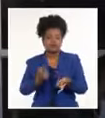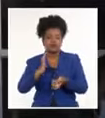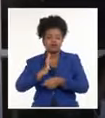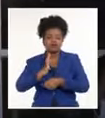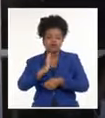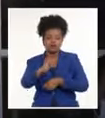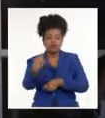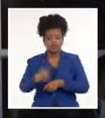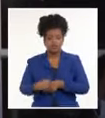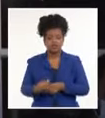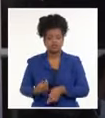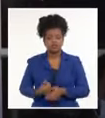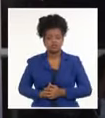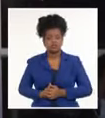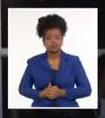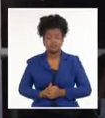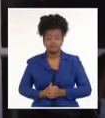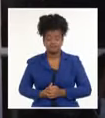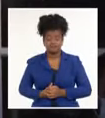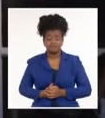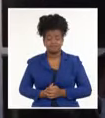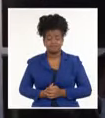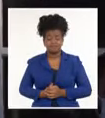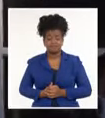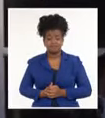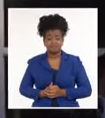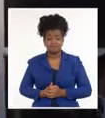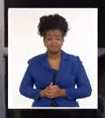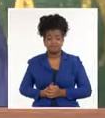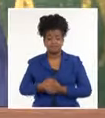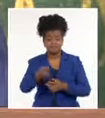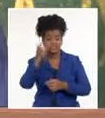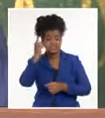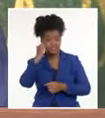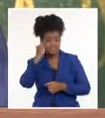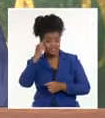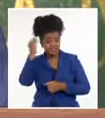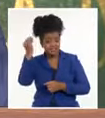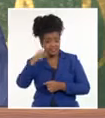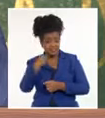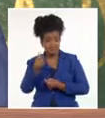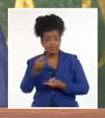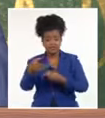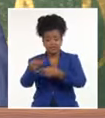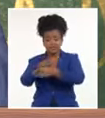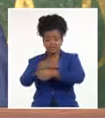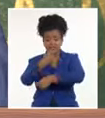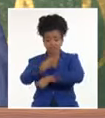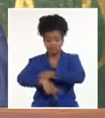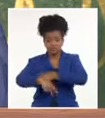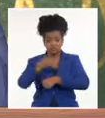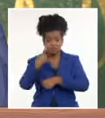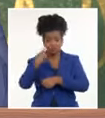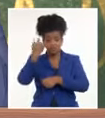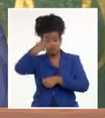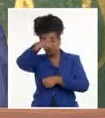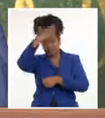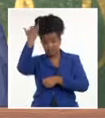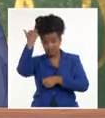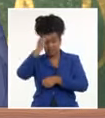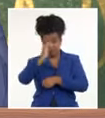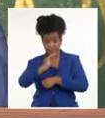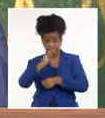Ustedes conocen que varios de los países de la Alianza han reconocido y reconocen al Estado de Palestina, y lo